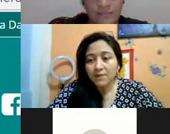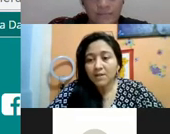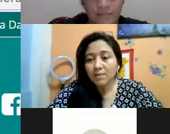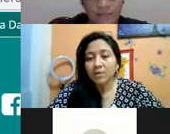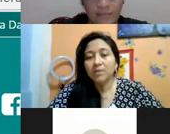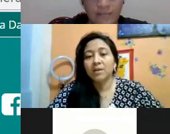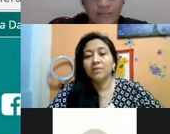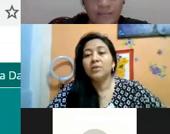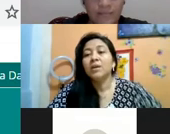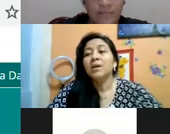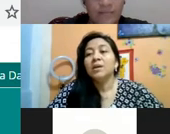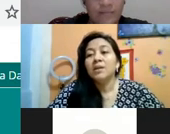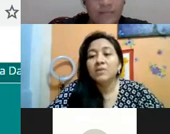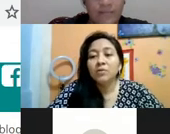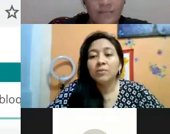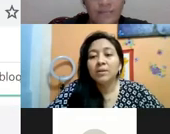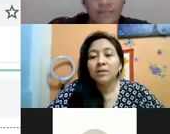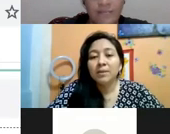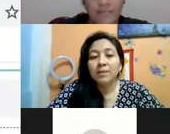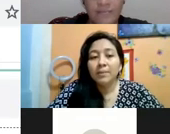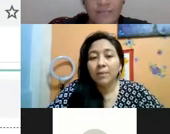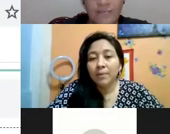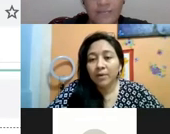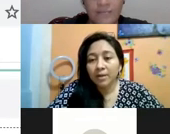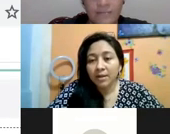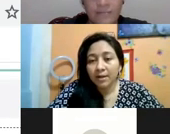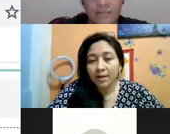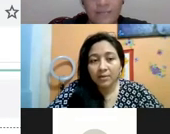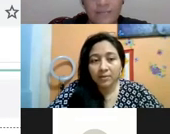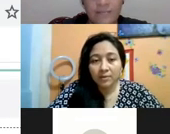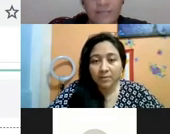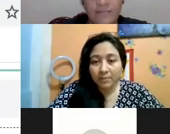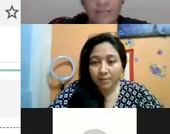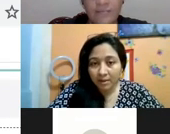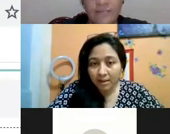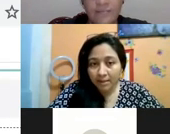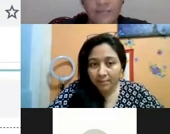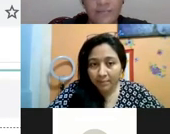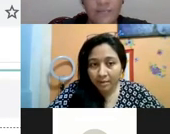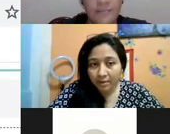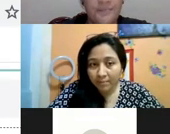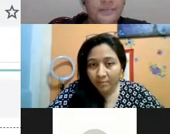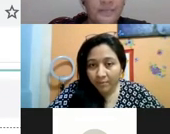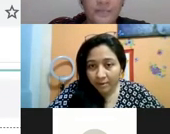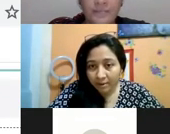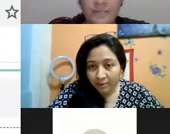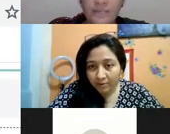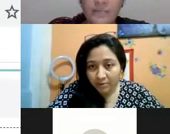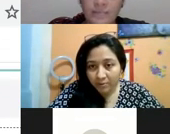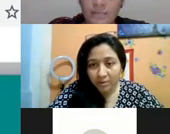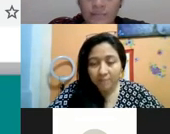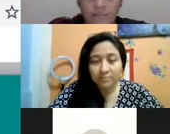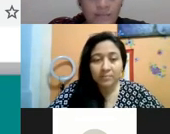y seguimos editando. Y así automáticamente vamos a poder ir agregando. Esta vez vamos a agregar, por ejemplo, voy a agregar